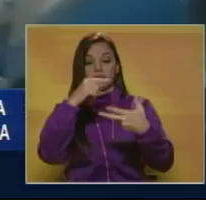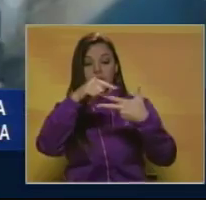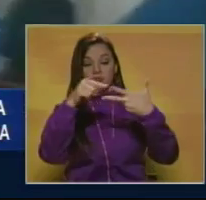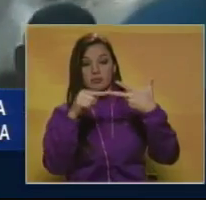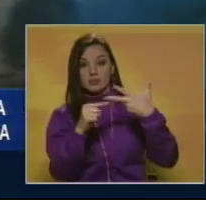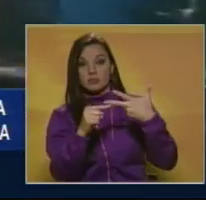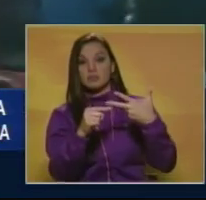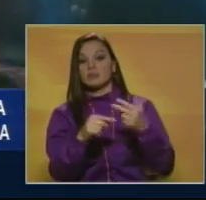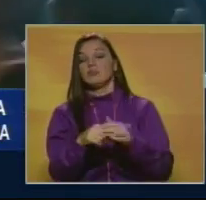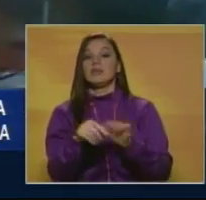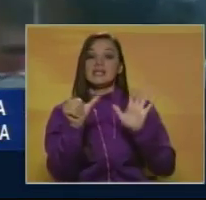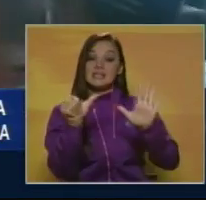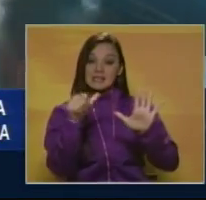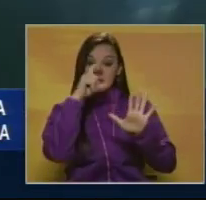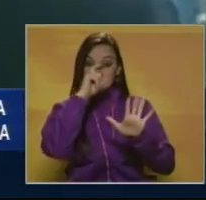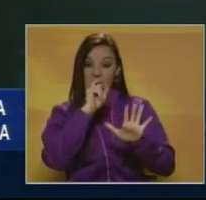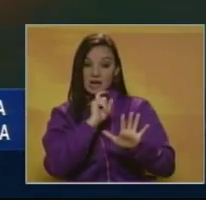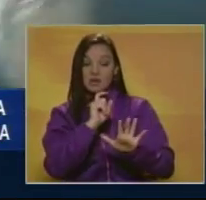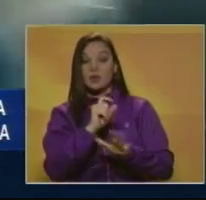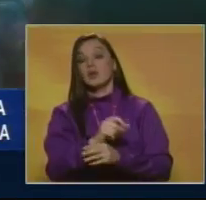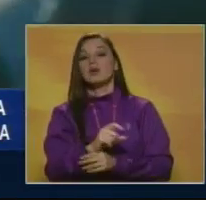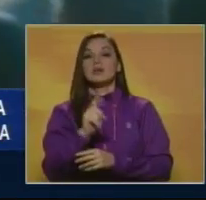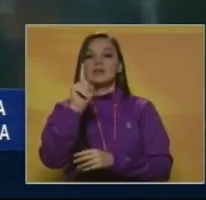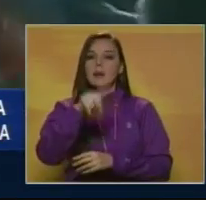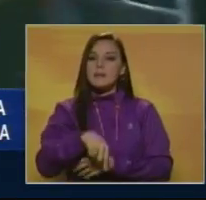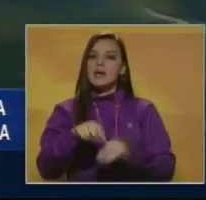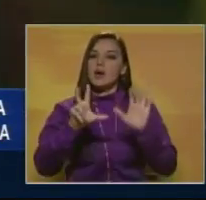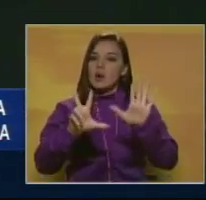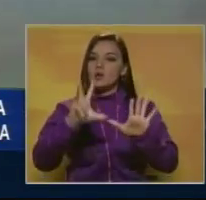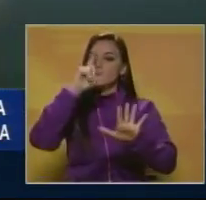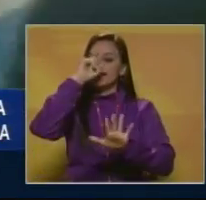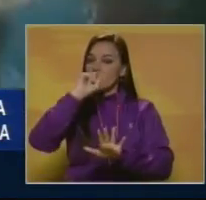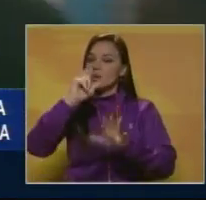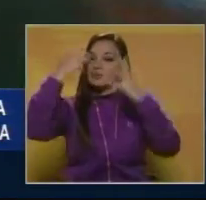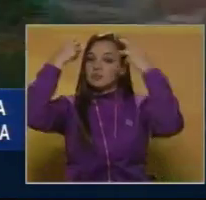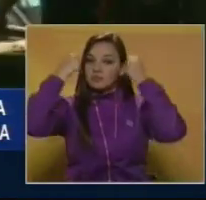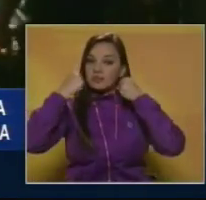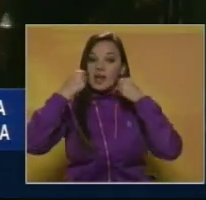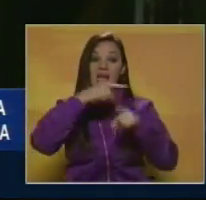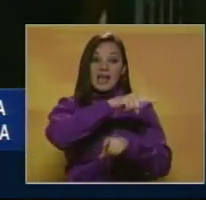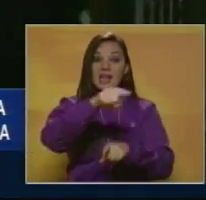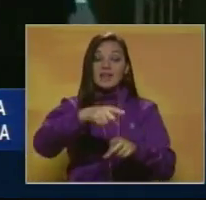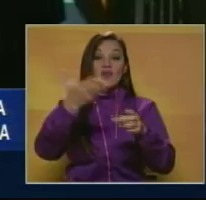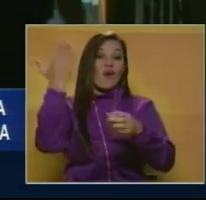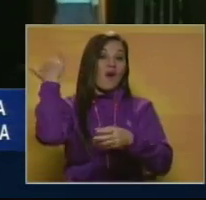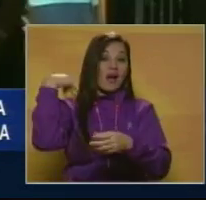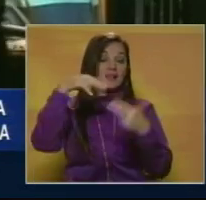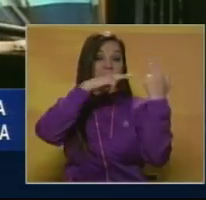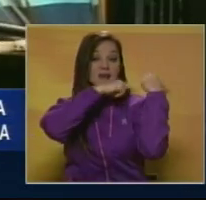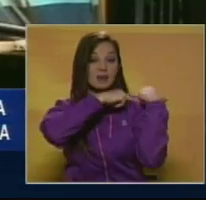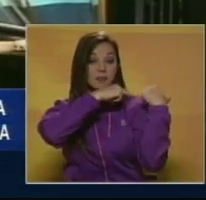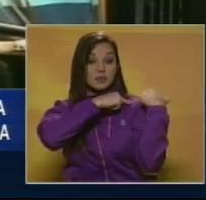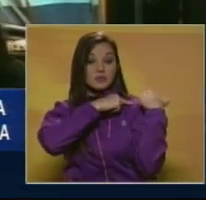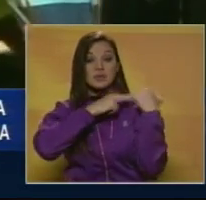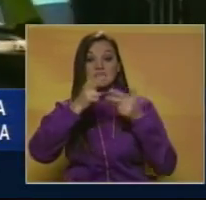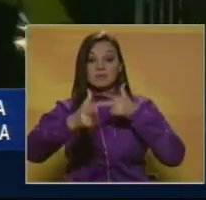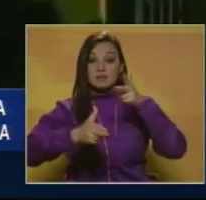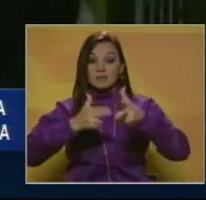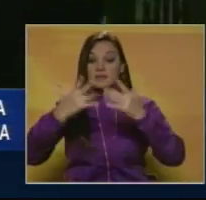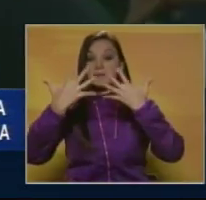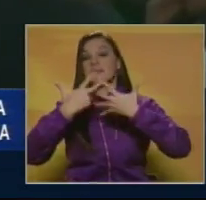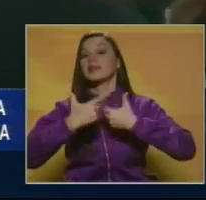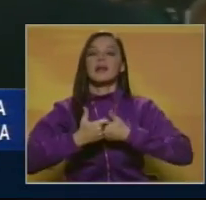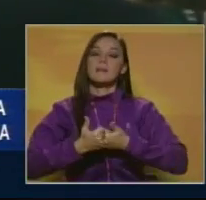Chiavi a 6 años y 8 años de cárcel respectivamente, quienes eran antiguos responsables de los transportes de las